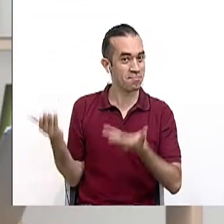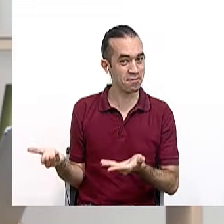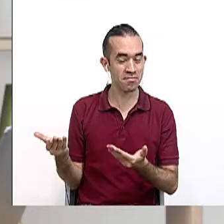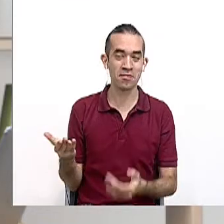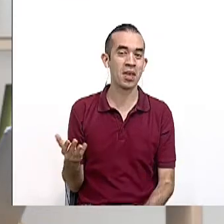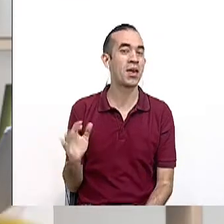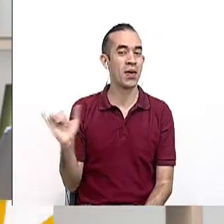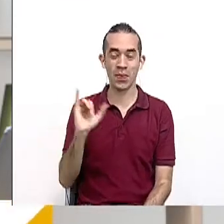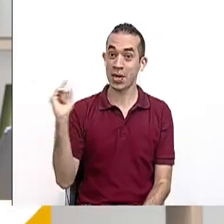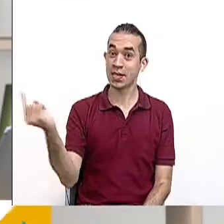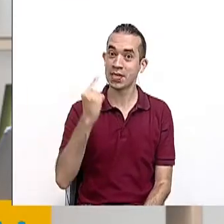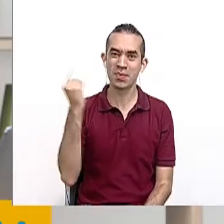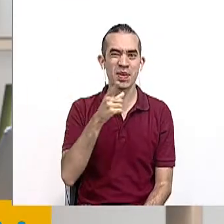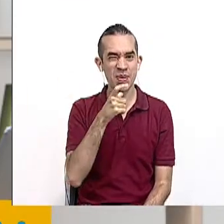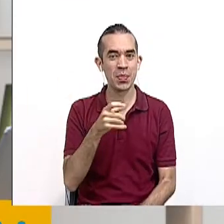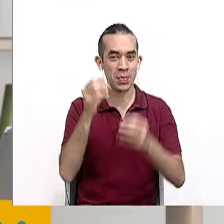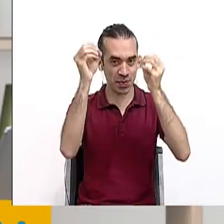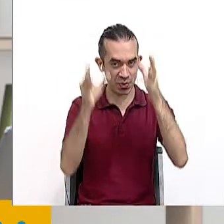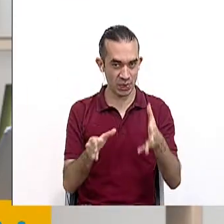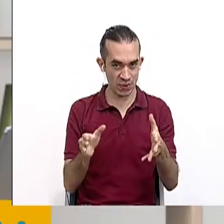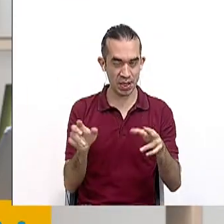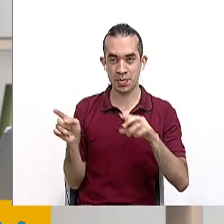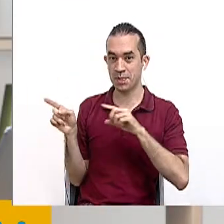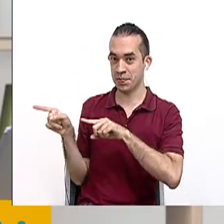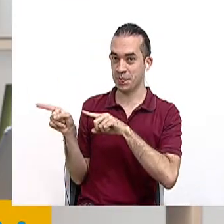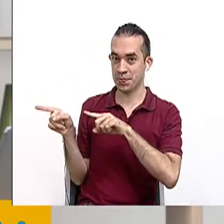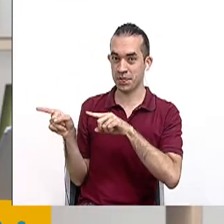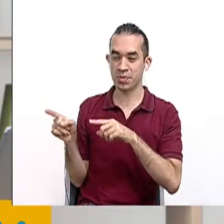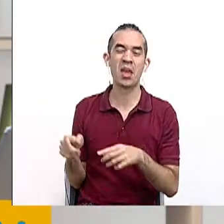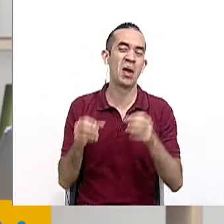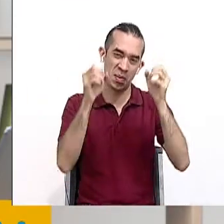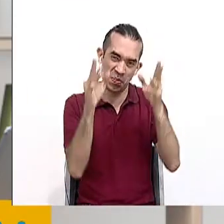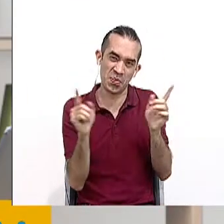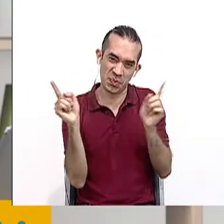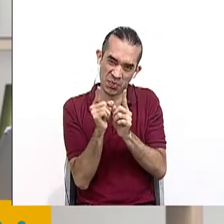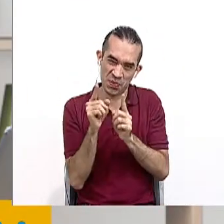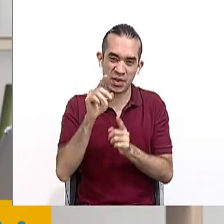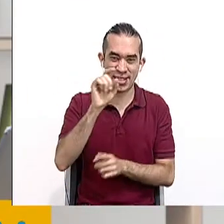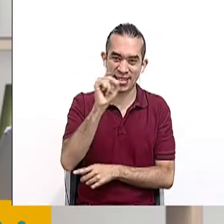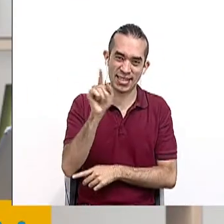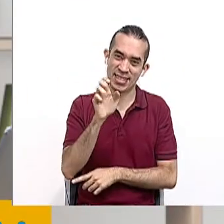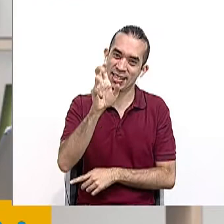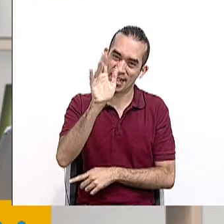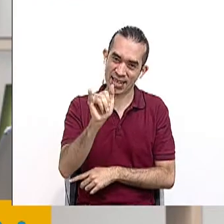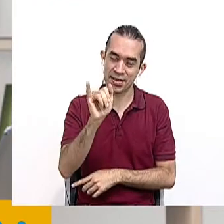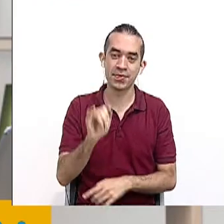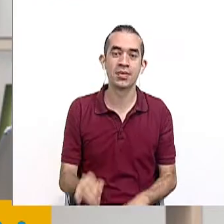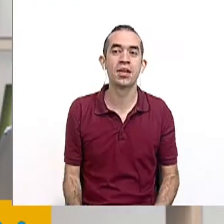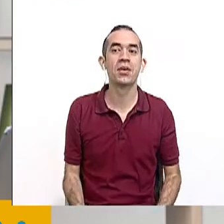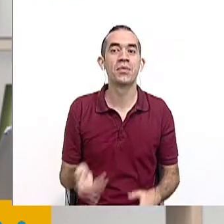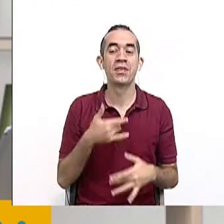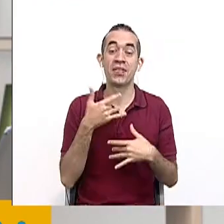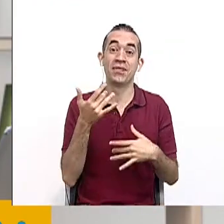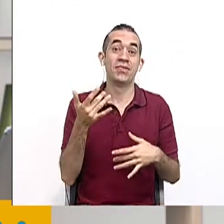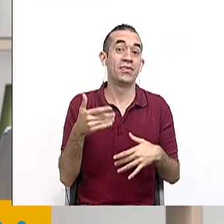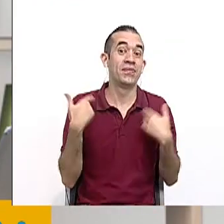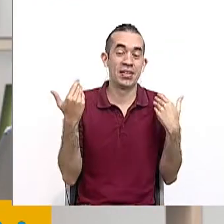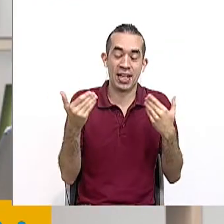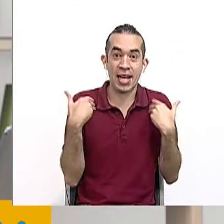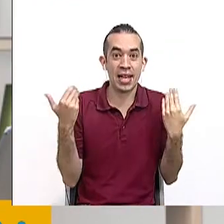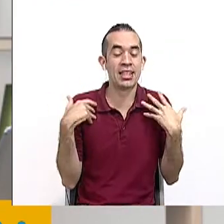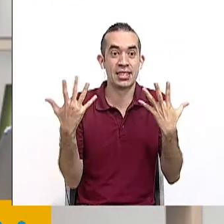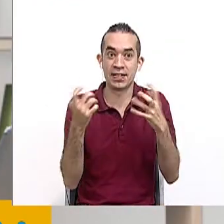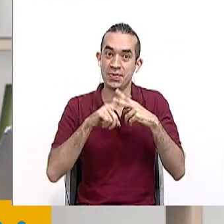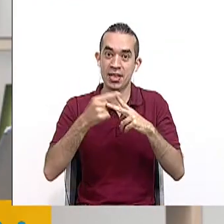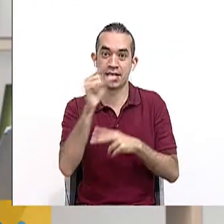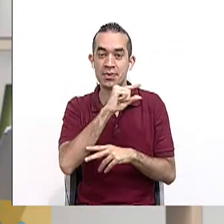siempre, la profesora Seidy Salazar Flores, la profe Sey, que está con mucho ánimo, igual que ustedes, empezando esta semana con estos